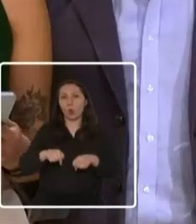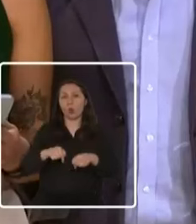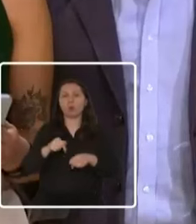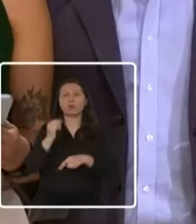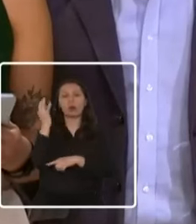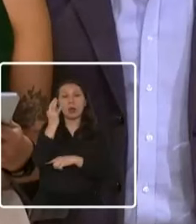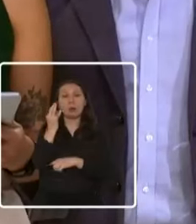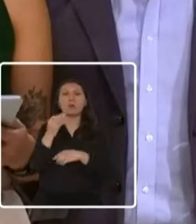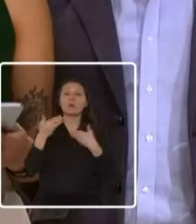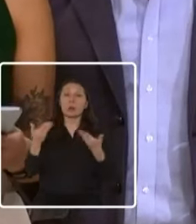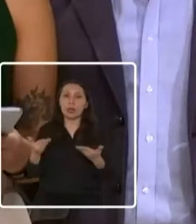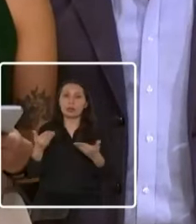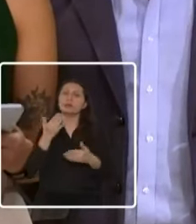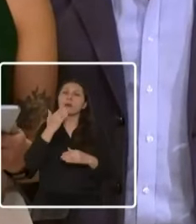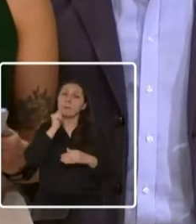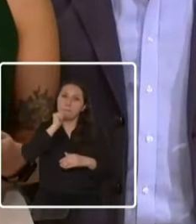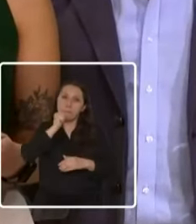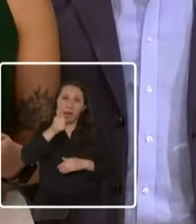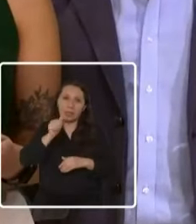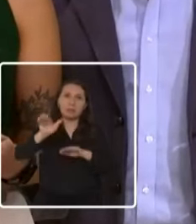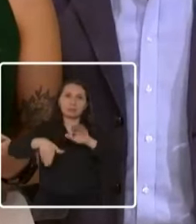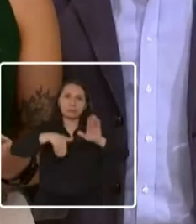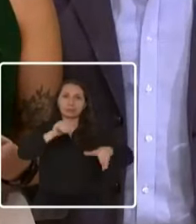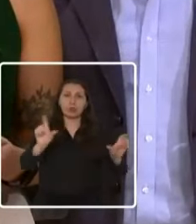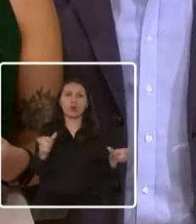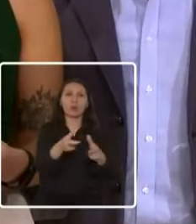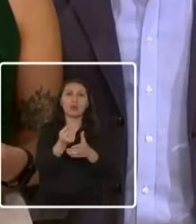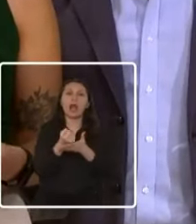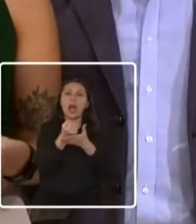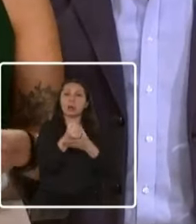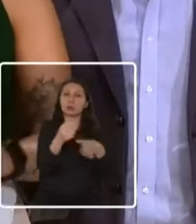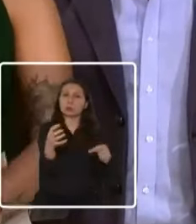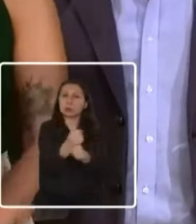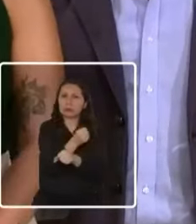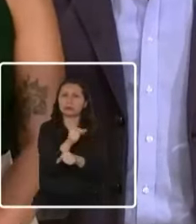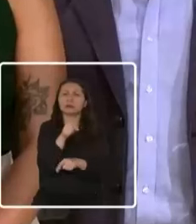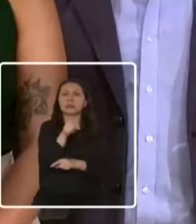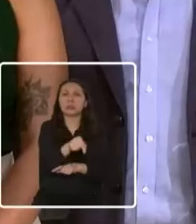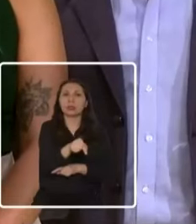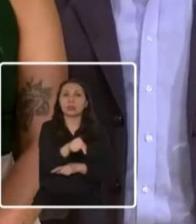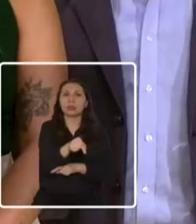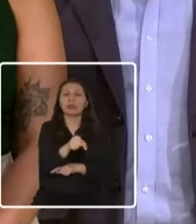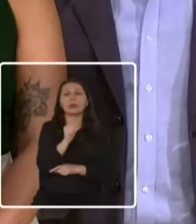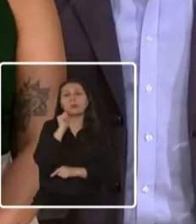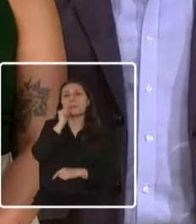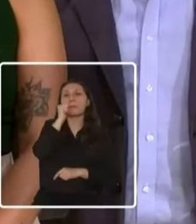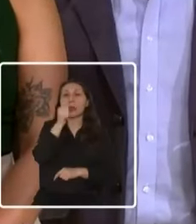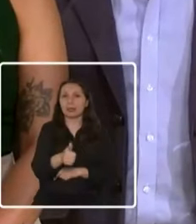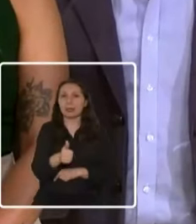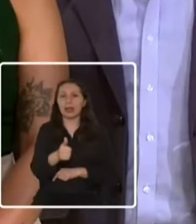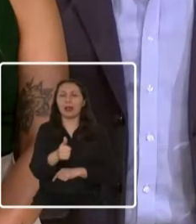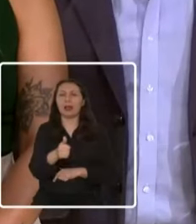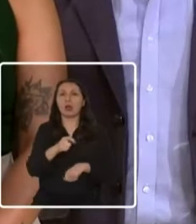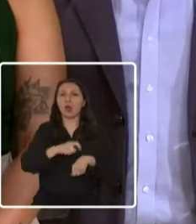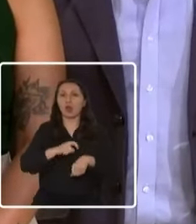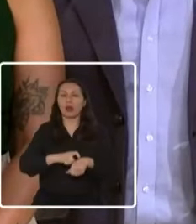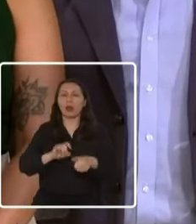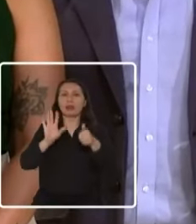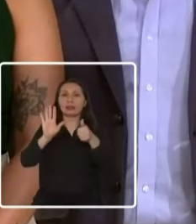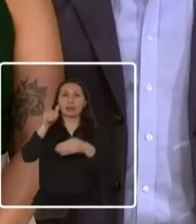de hoy y que por lo cual ha sido convocado el Comité de Ayudas Tempranas para el día de mañana a